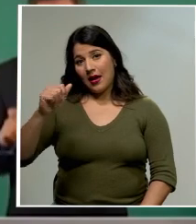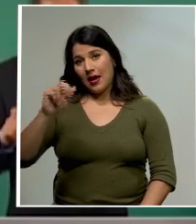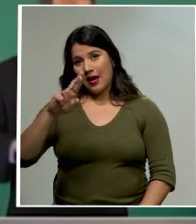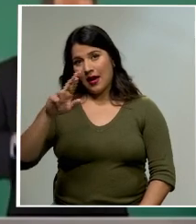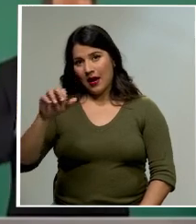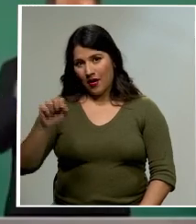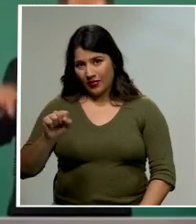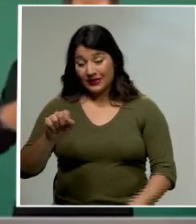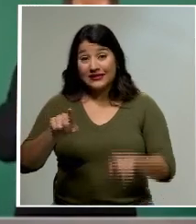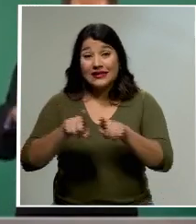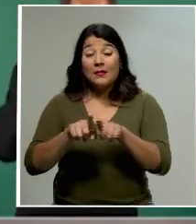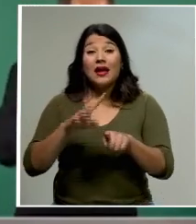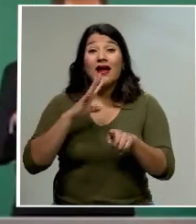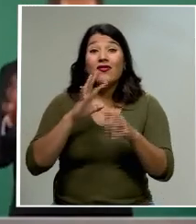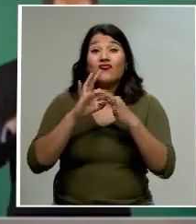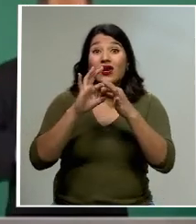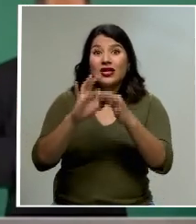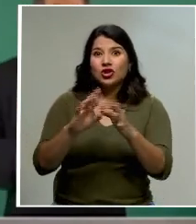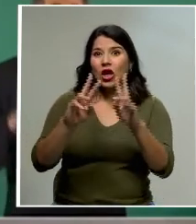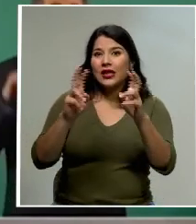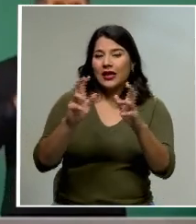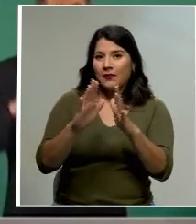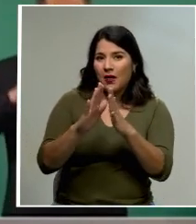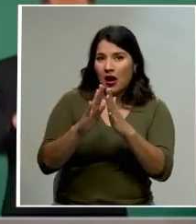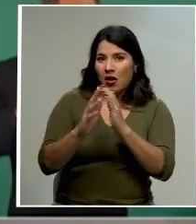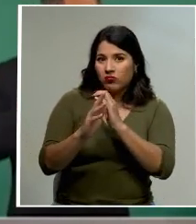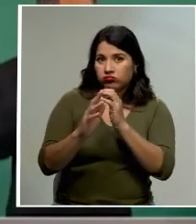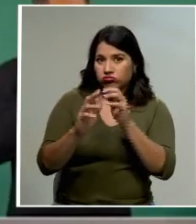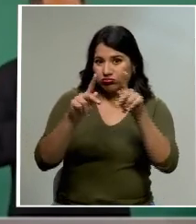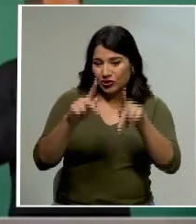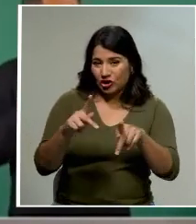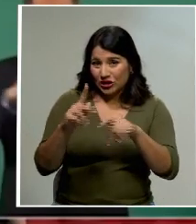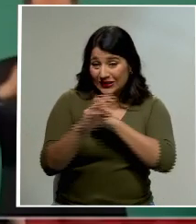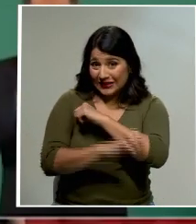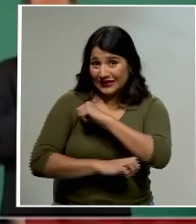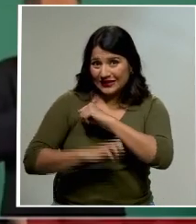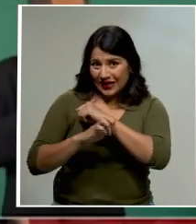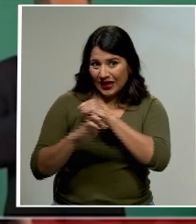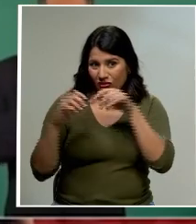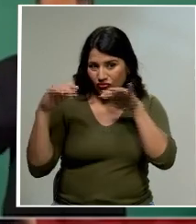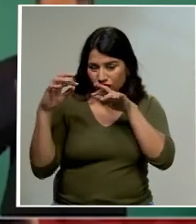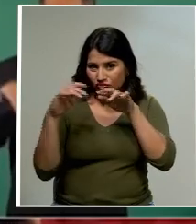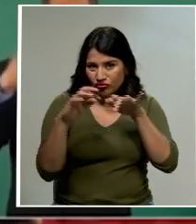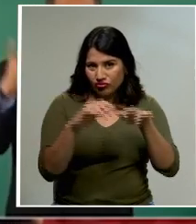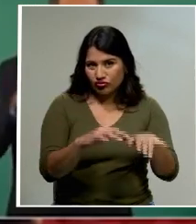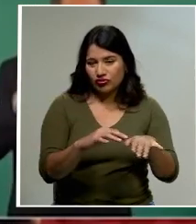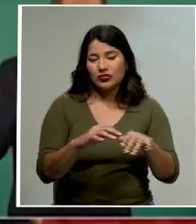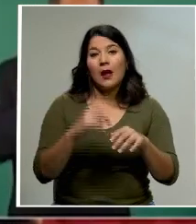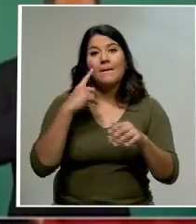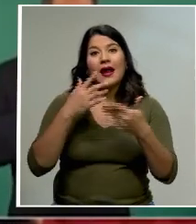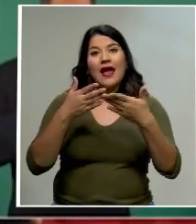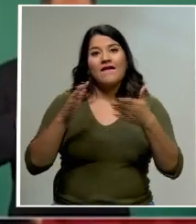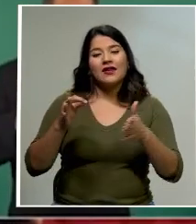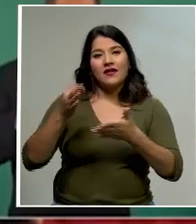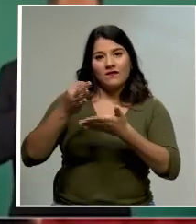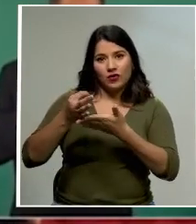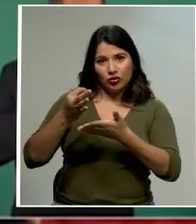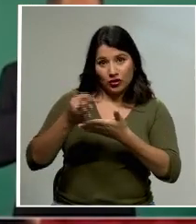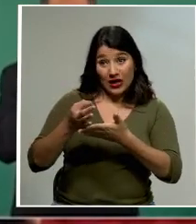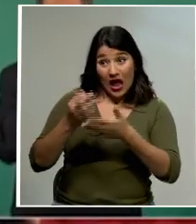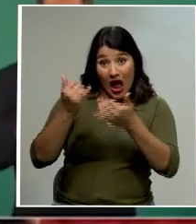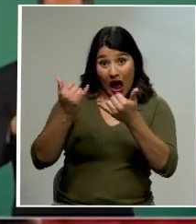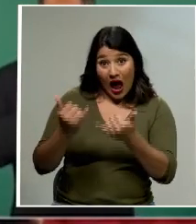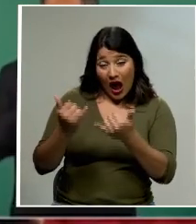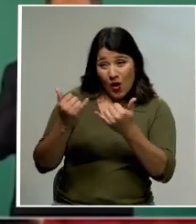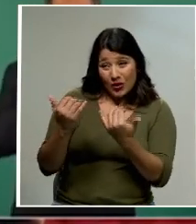migración y se anunció que se discutirá con una delegación de alto nivel de Estados Unidos la reapertura de la frontera terrestre común, que permanece restringida